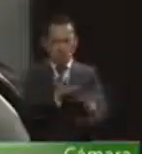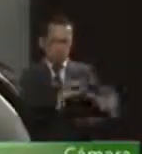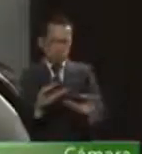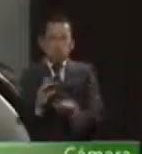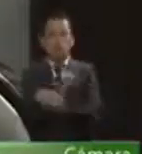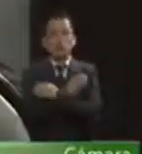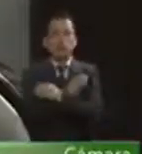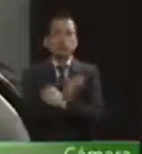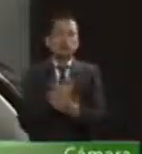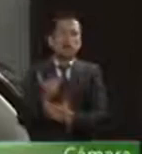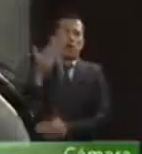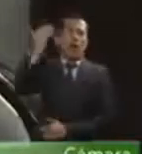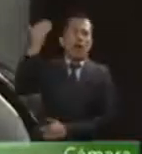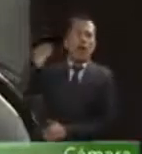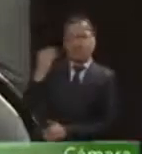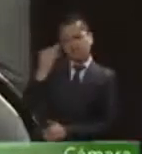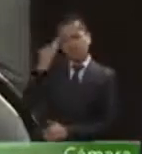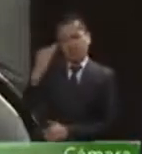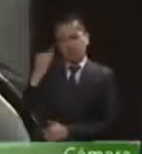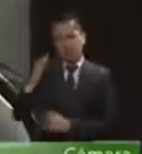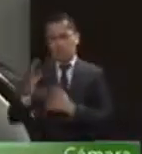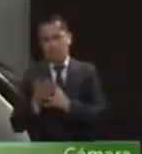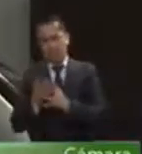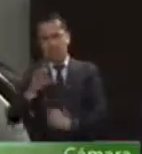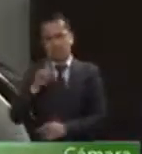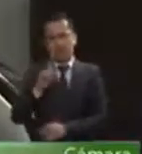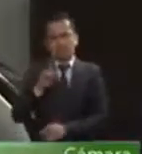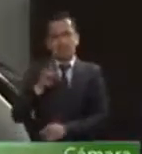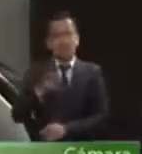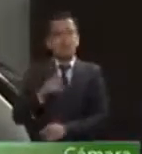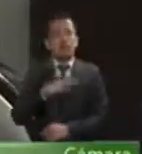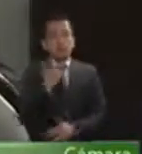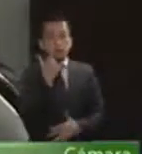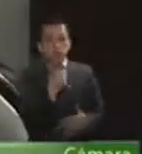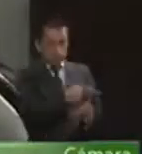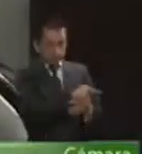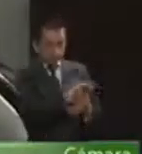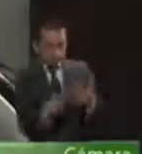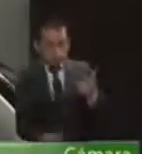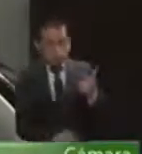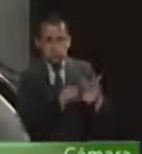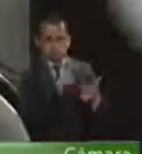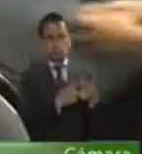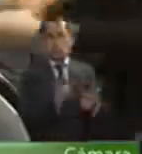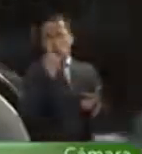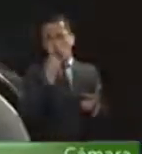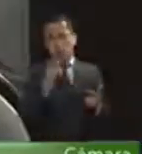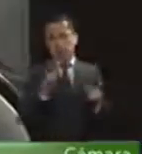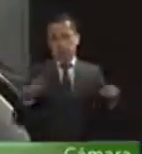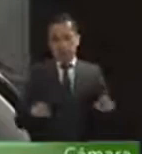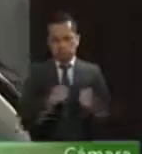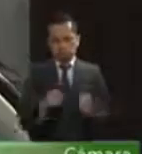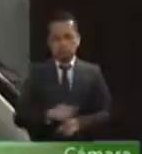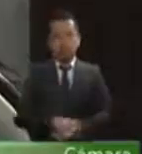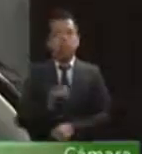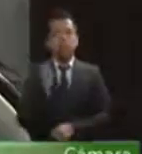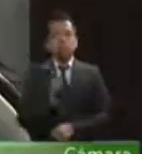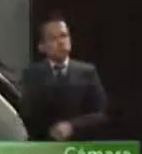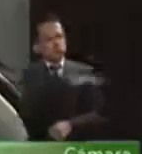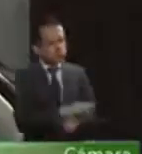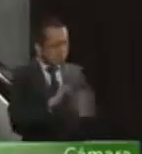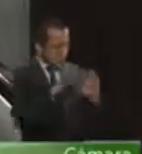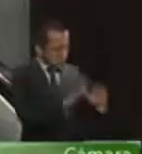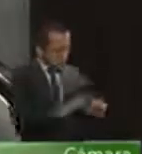Edad Media y cuyo objetivo radicaba en hacer músicos que desarrollasen el instinto natural de